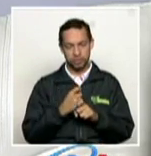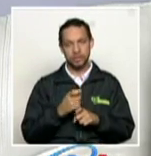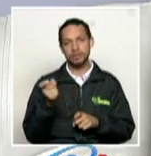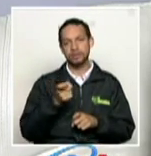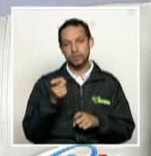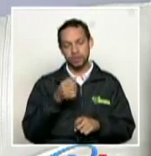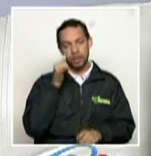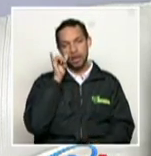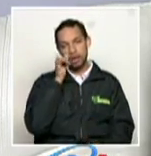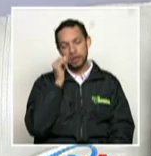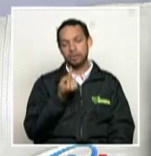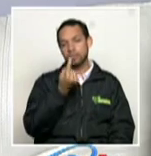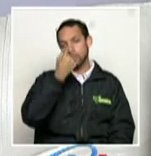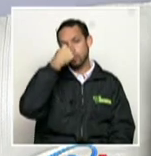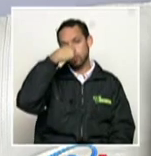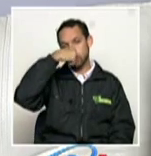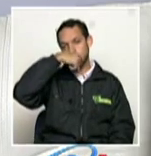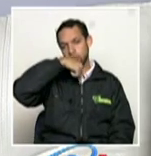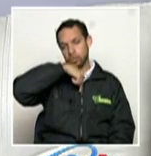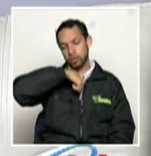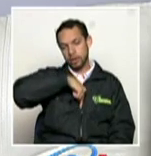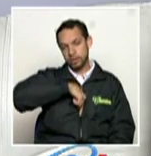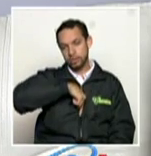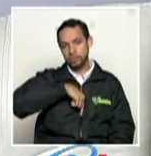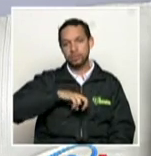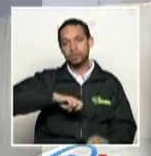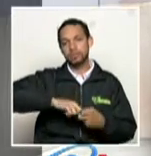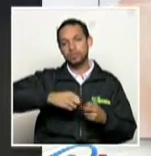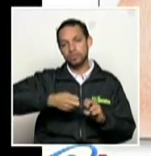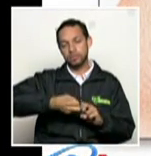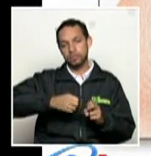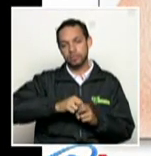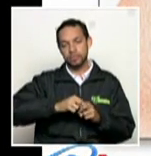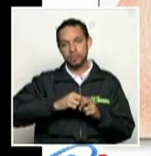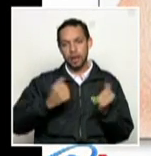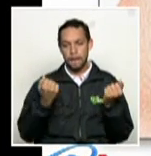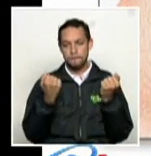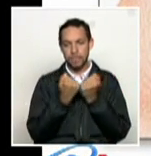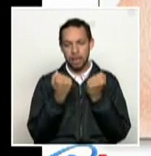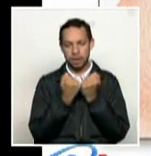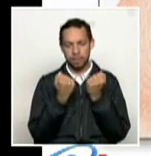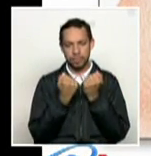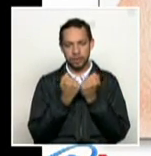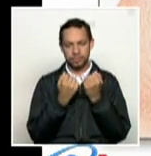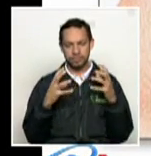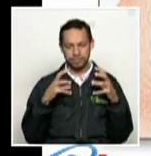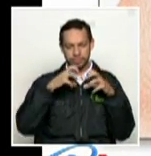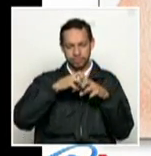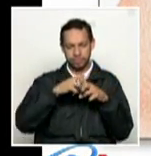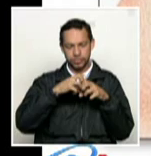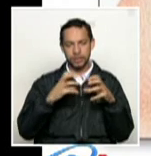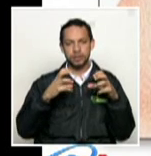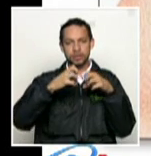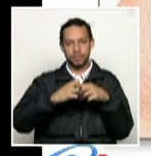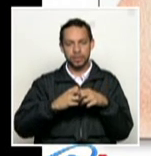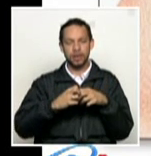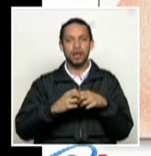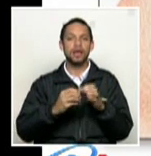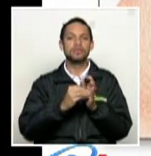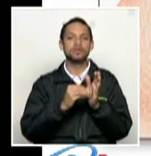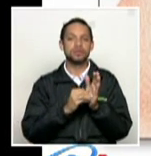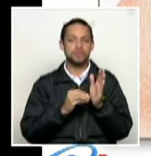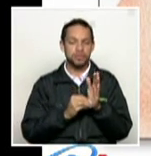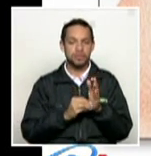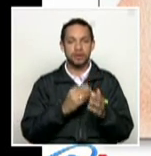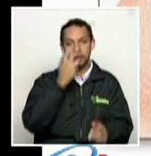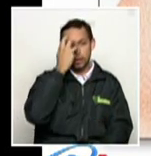una endoscopia. Mirar que no haya haber un proceso obstructivo. Debe hacerse regularmente el examen